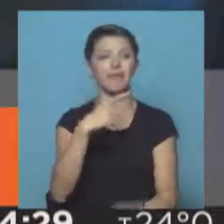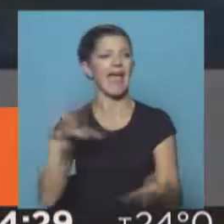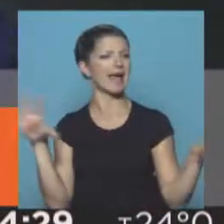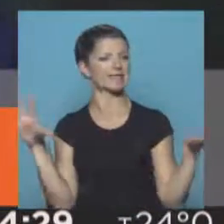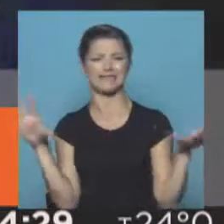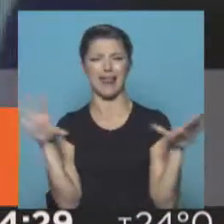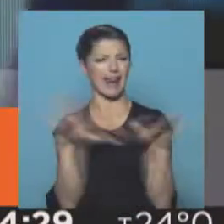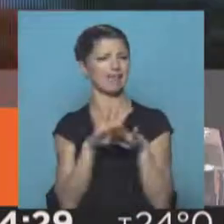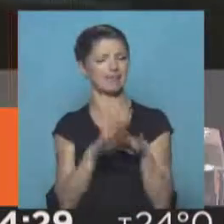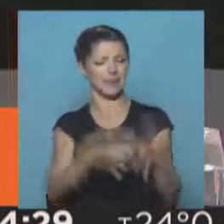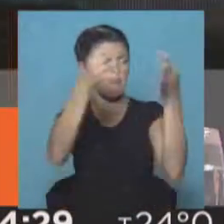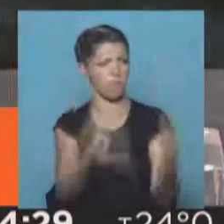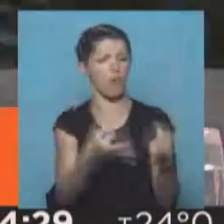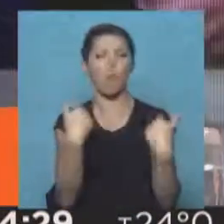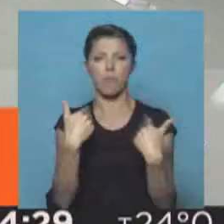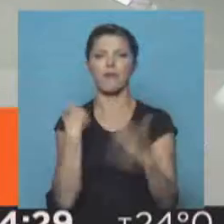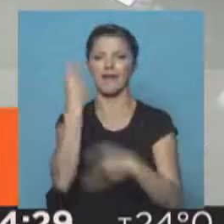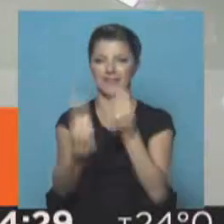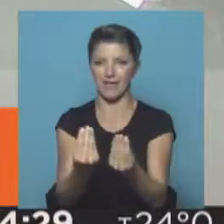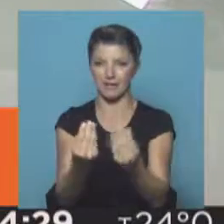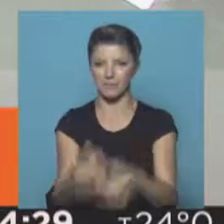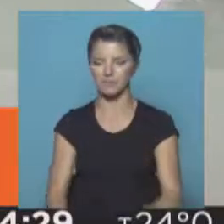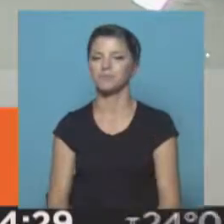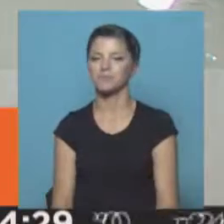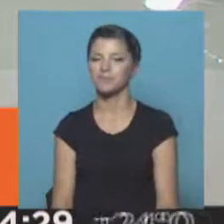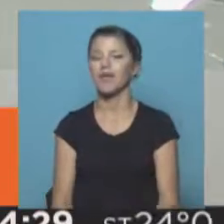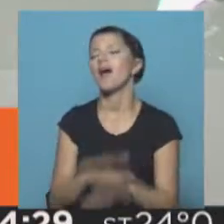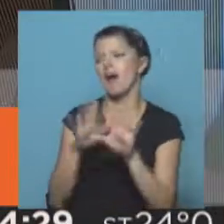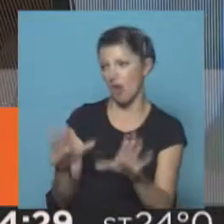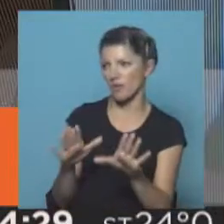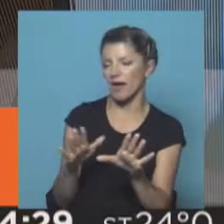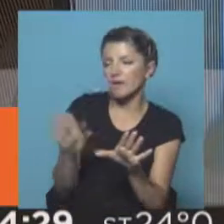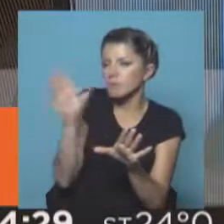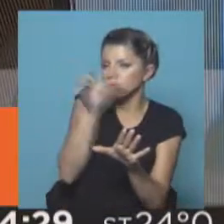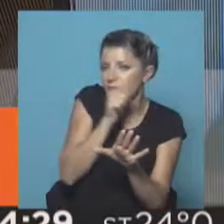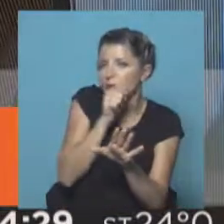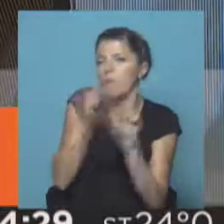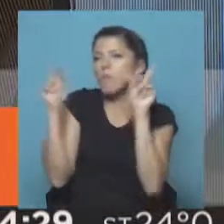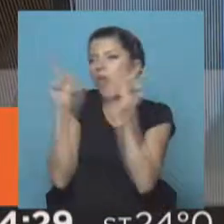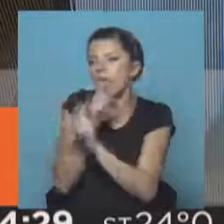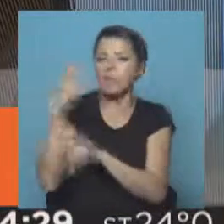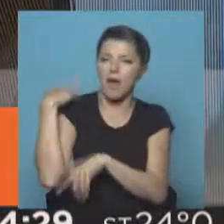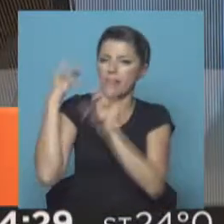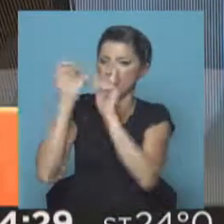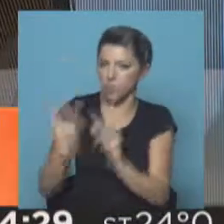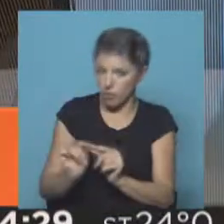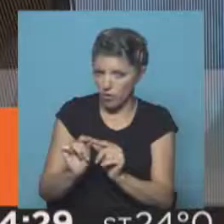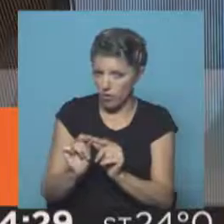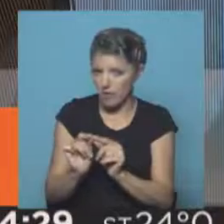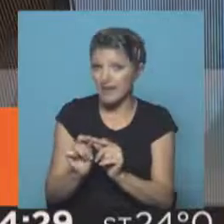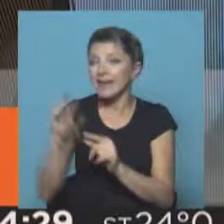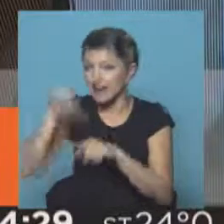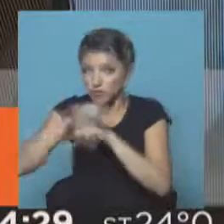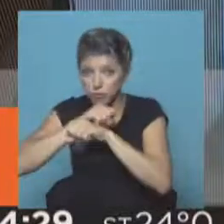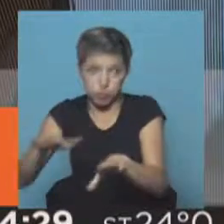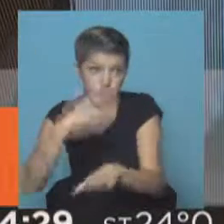excelentemente bien para disputar la presidencia. Ahora, ocultar una neumonía digamos, el riesgo de que eso trascendiera como